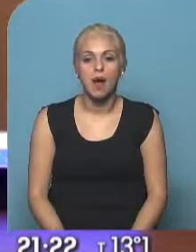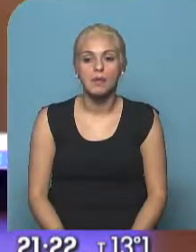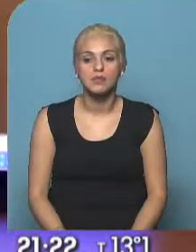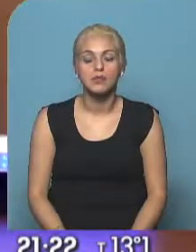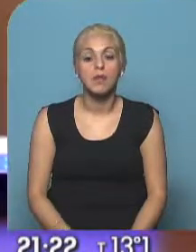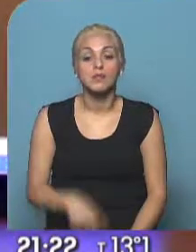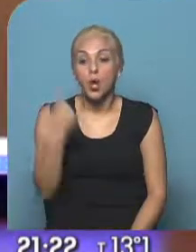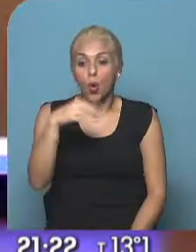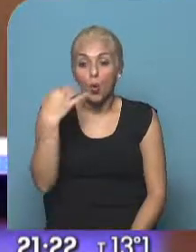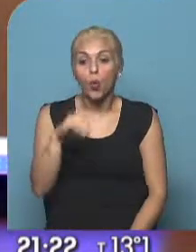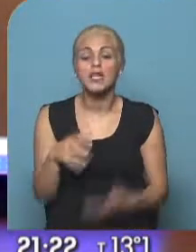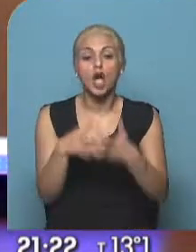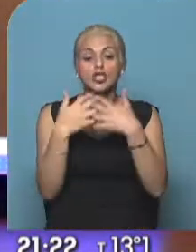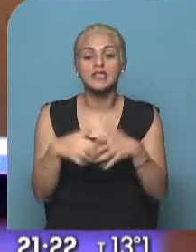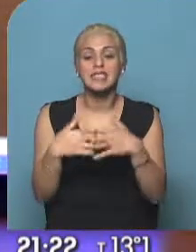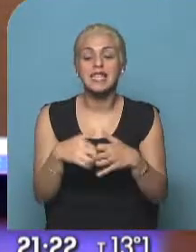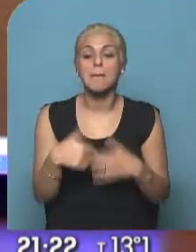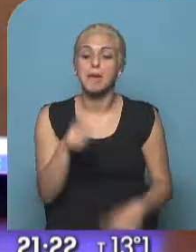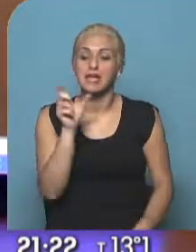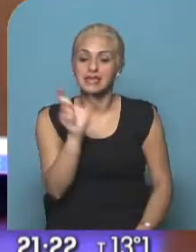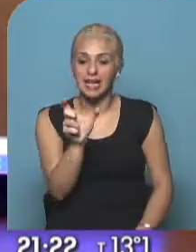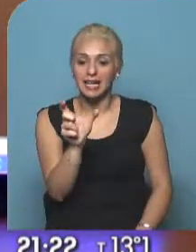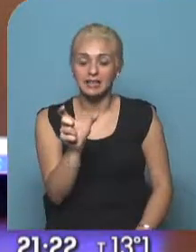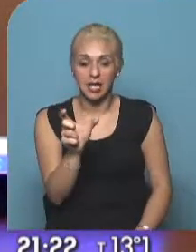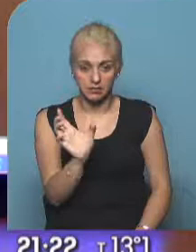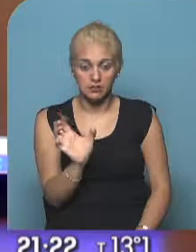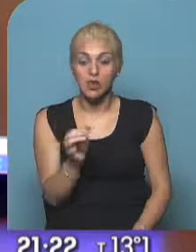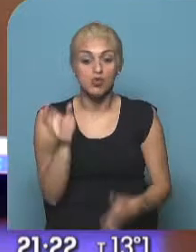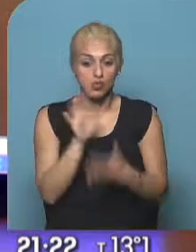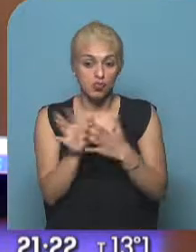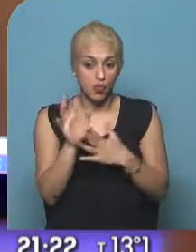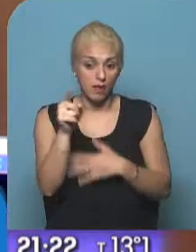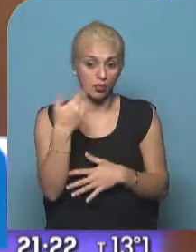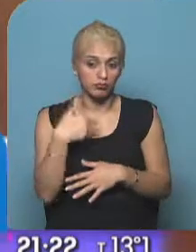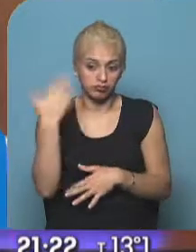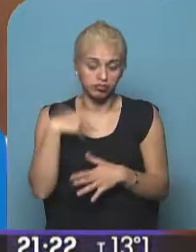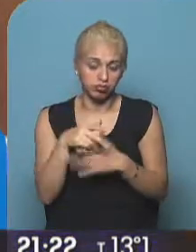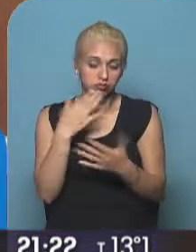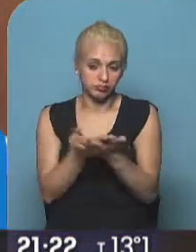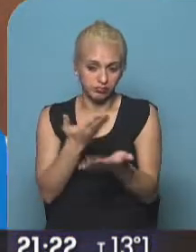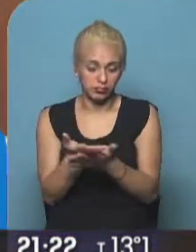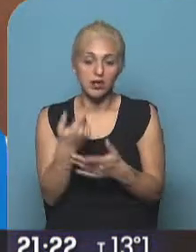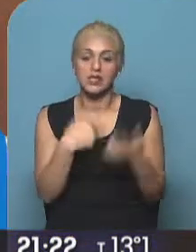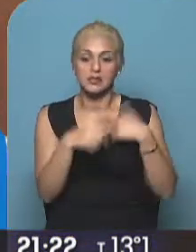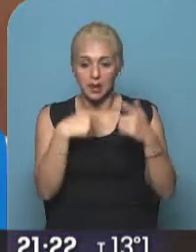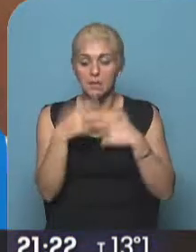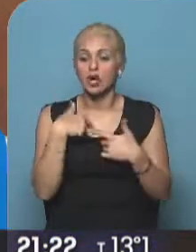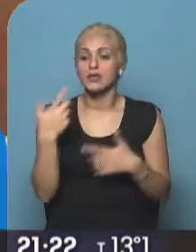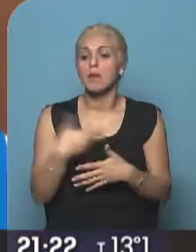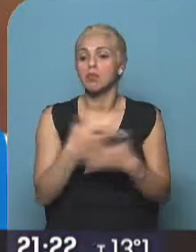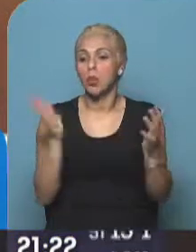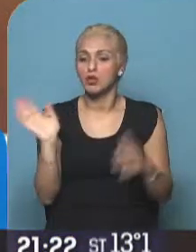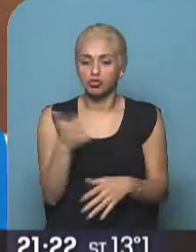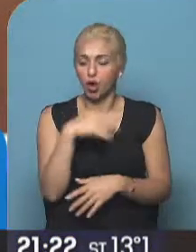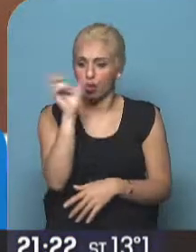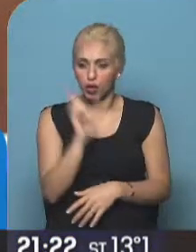Sistema único de boleto electrónico, acá lo tenemos, la tarjeta SUBE, que se está implementando y desarrollando en los transportes públicos de todo el país. A partir de